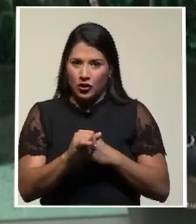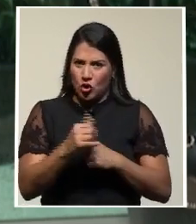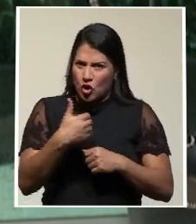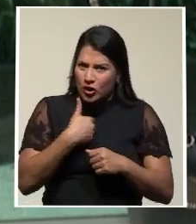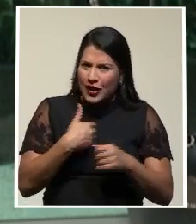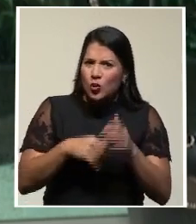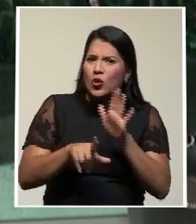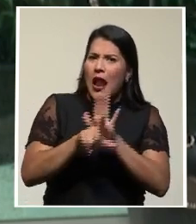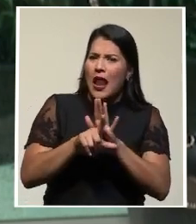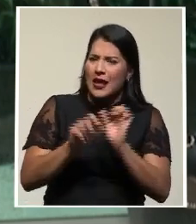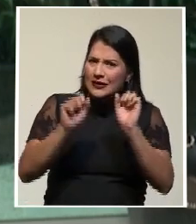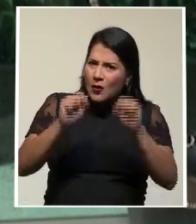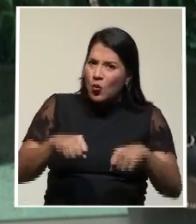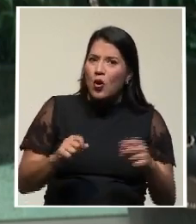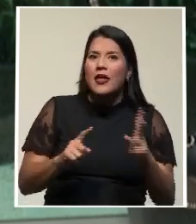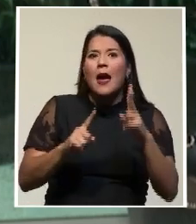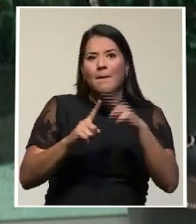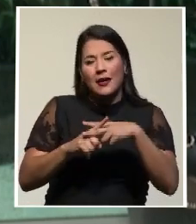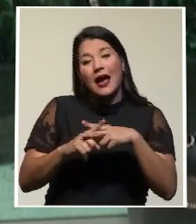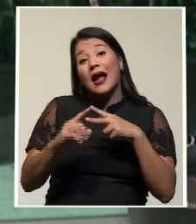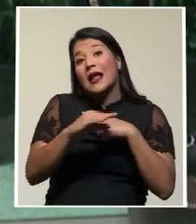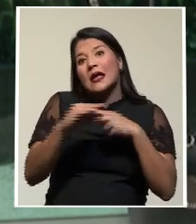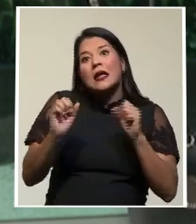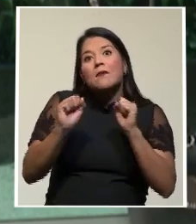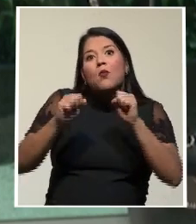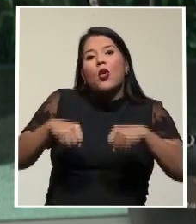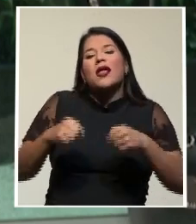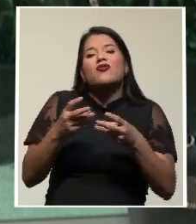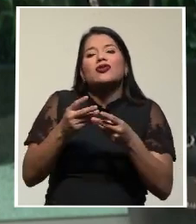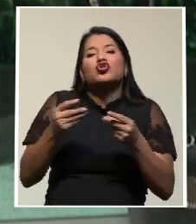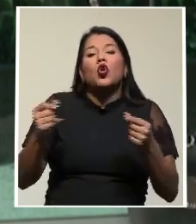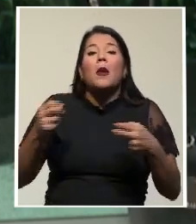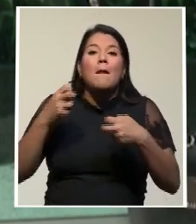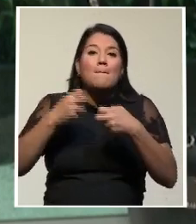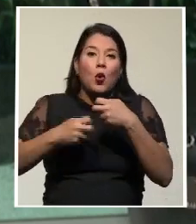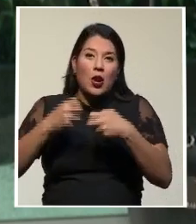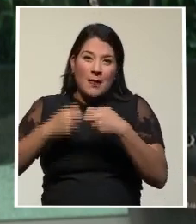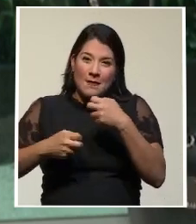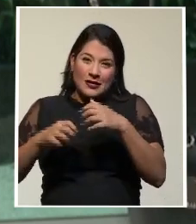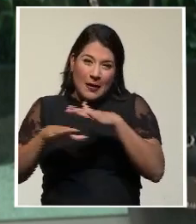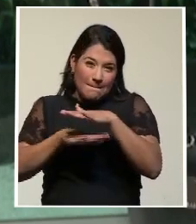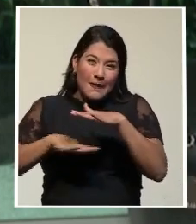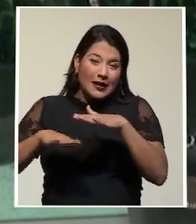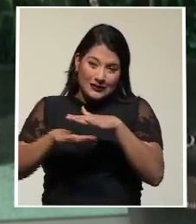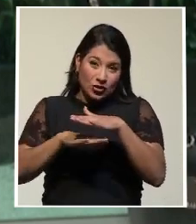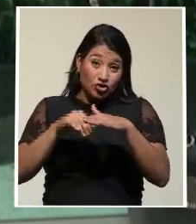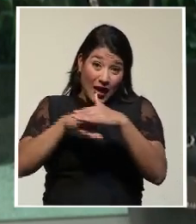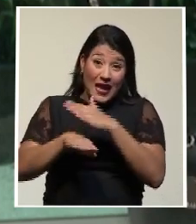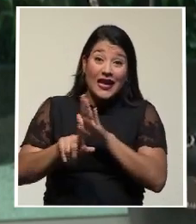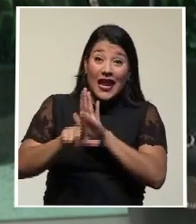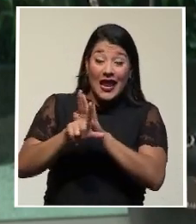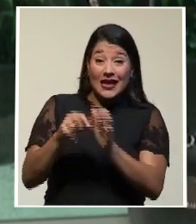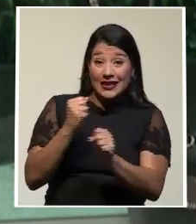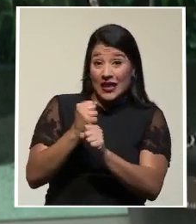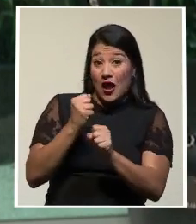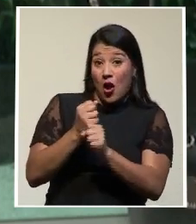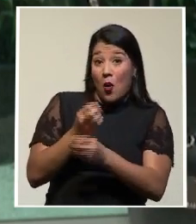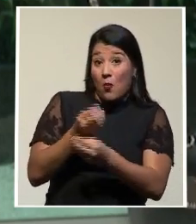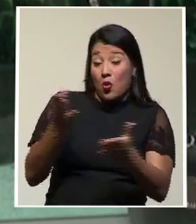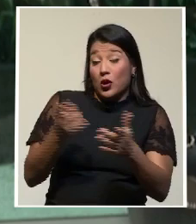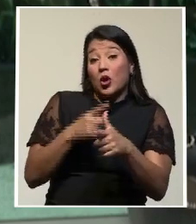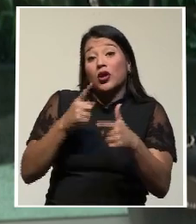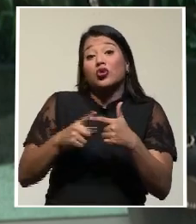por resolver los temas estructurales del problema en el empleo público, y pues corresponde ahora a los